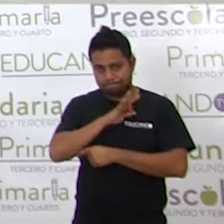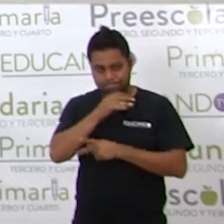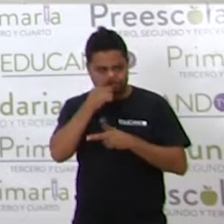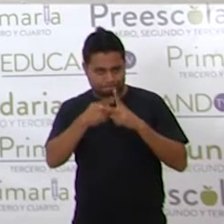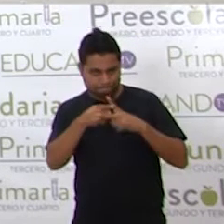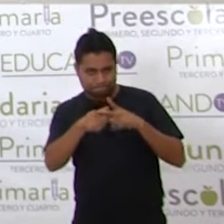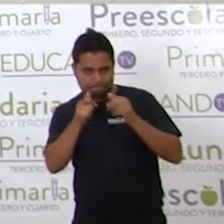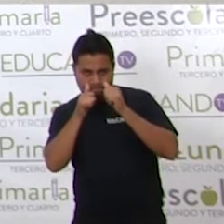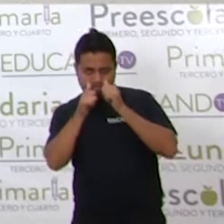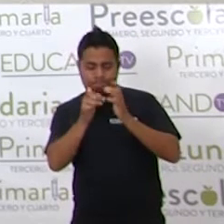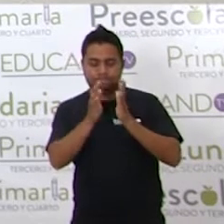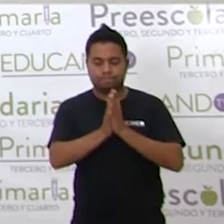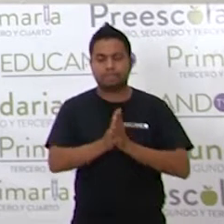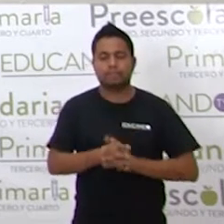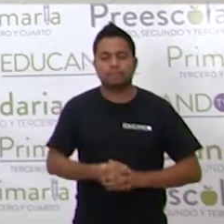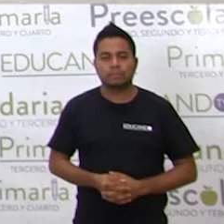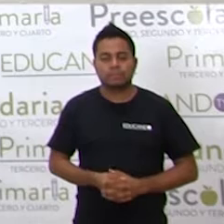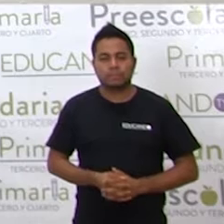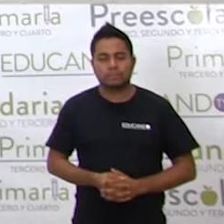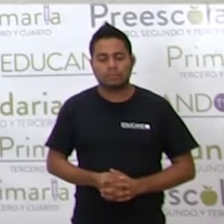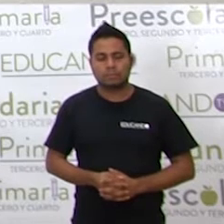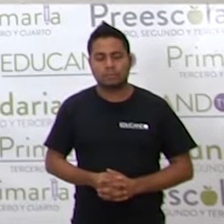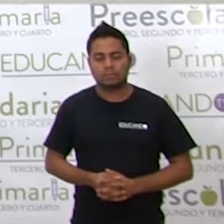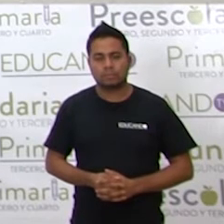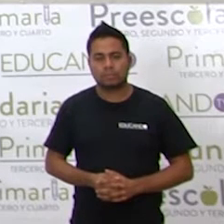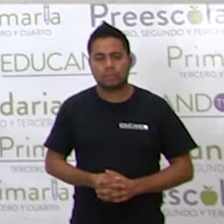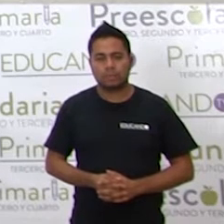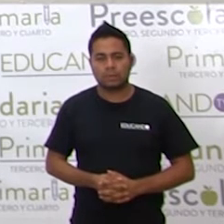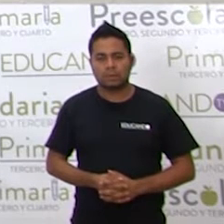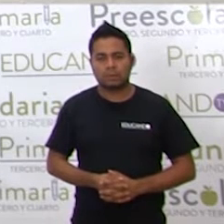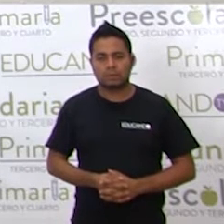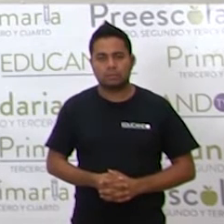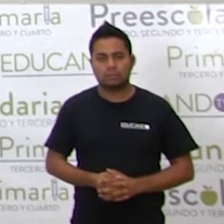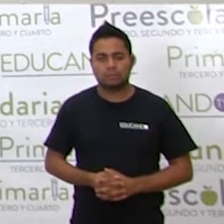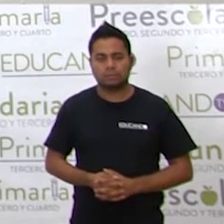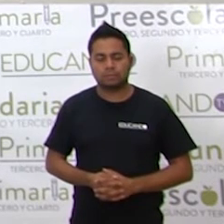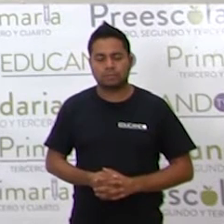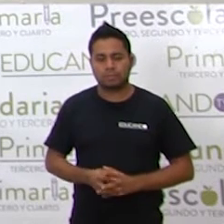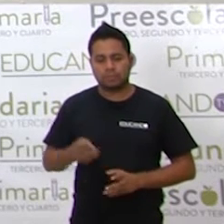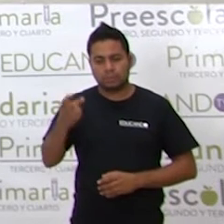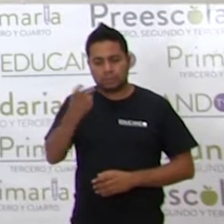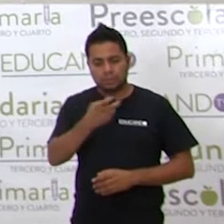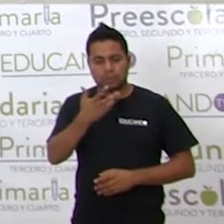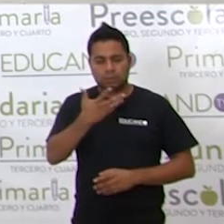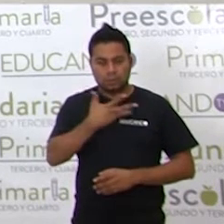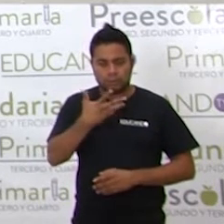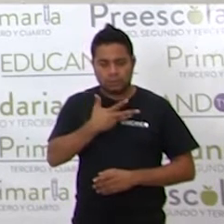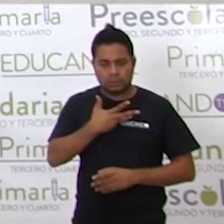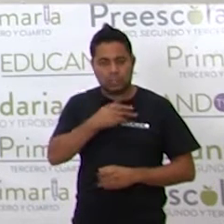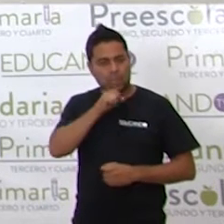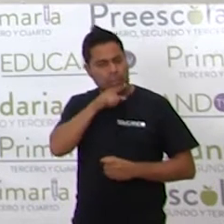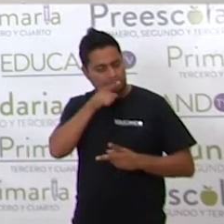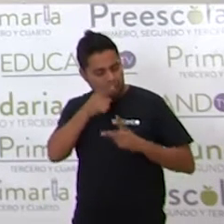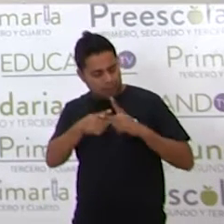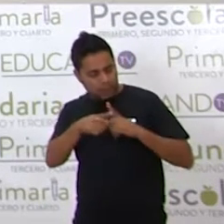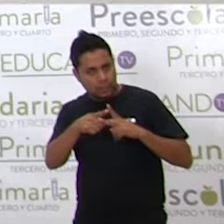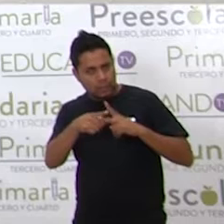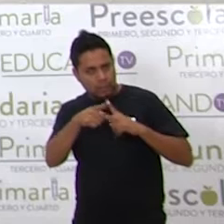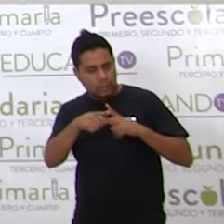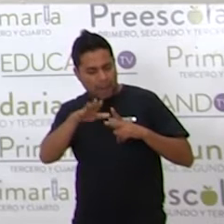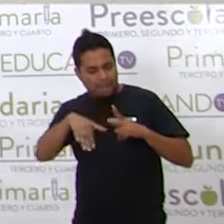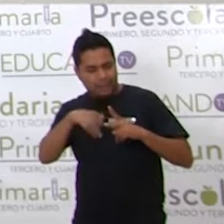Bien, ese problema fue con preguntas y con una indicación.